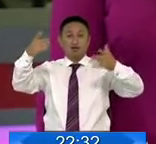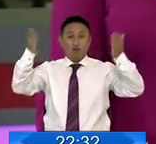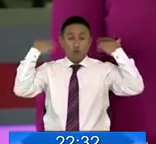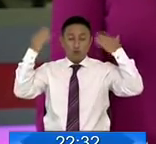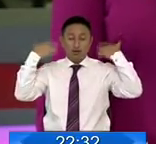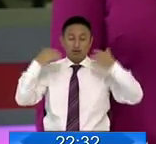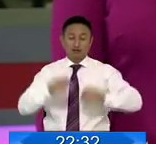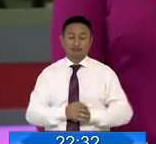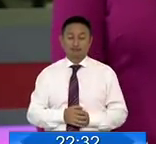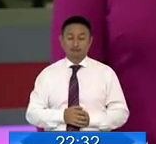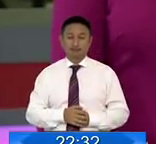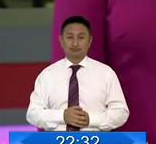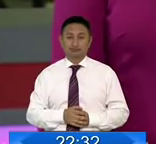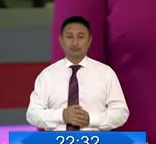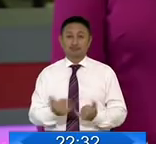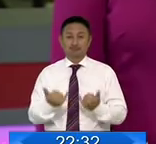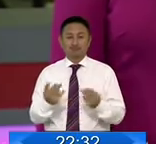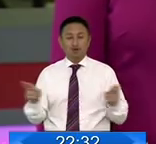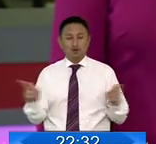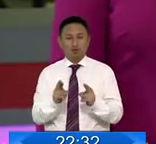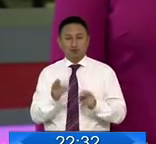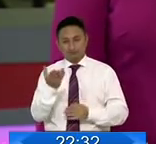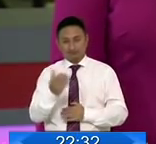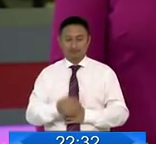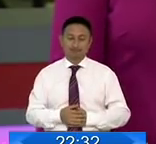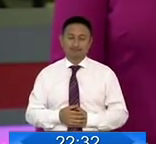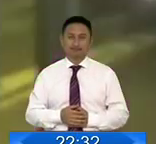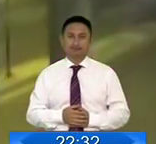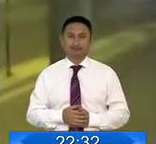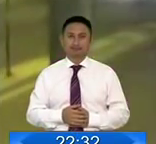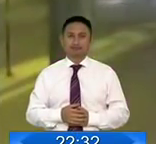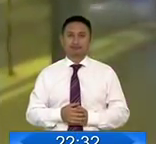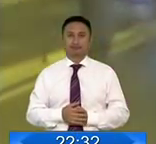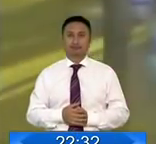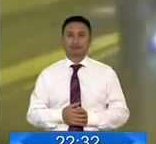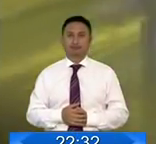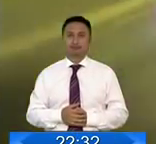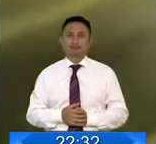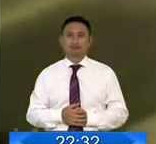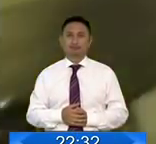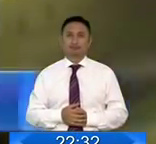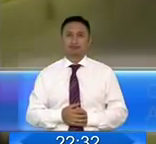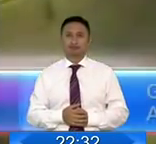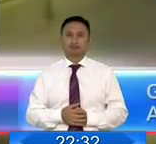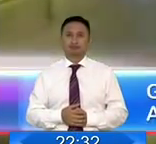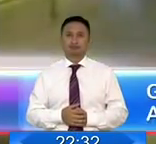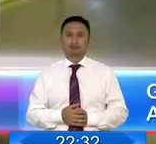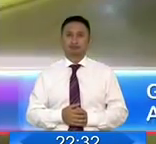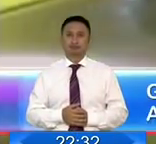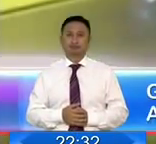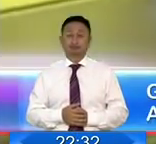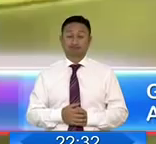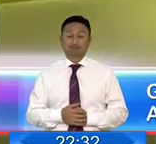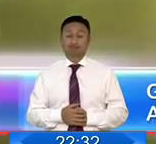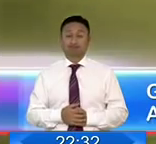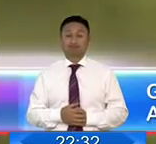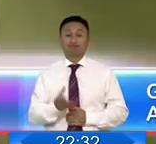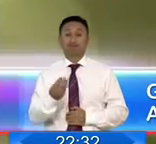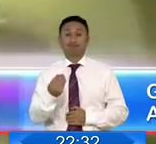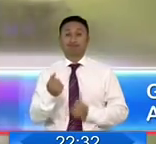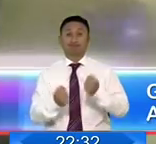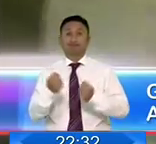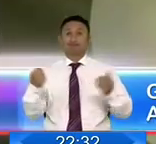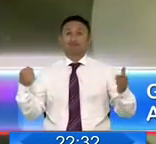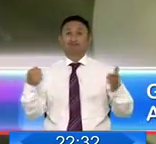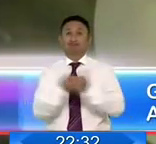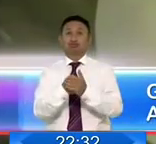de Guayaquil. Enseguida les tenemos un resumen. Varios accidentes de